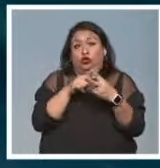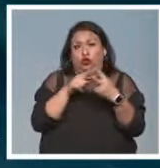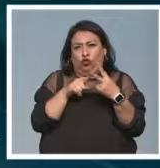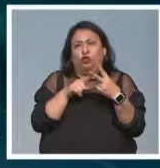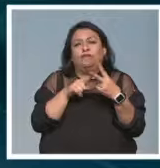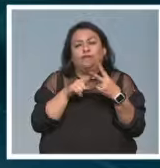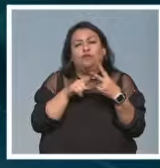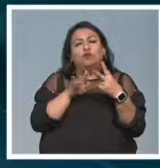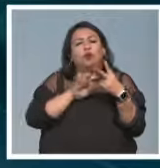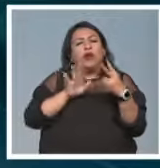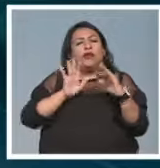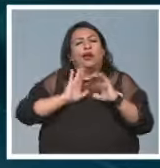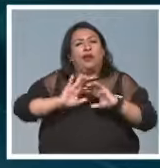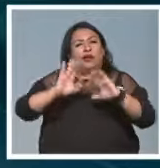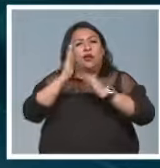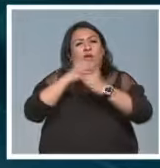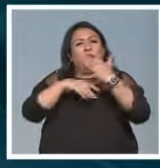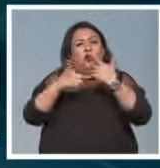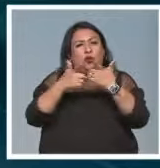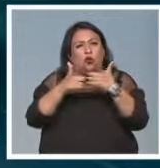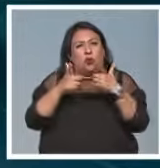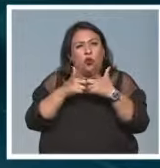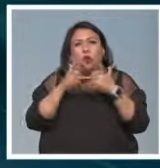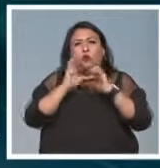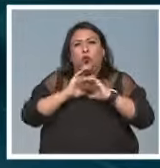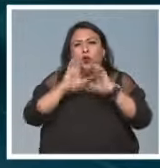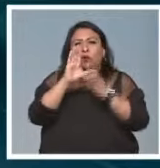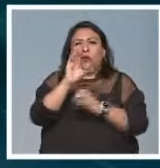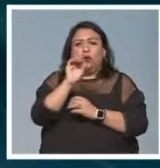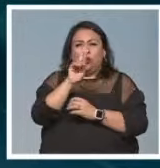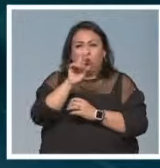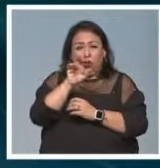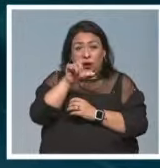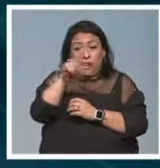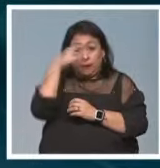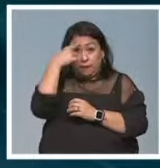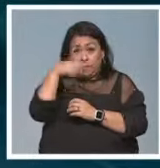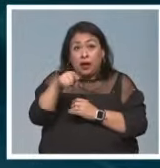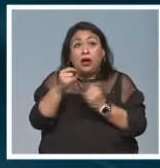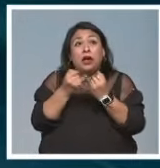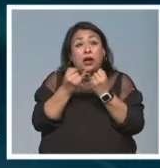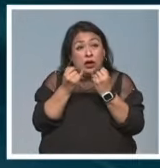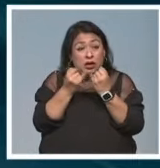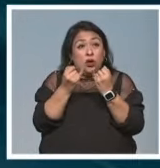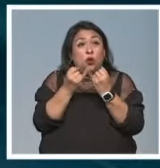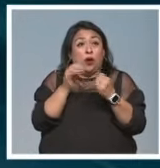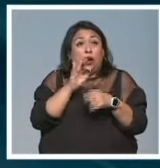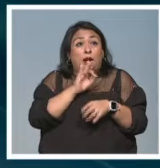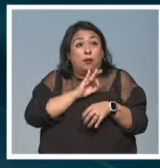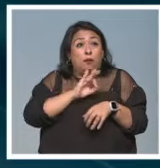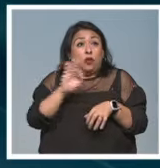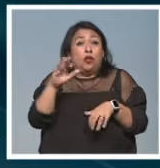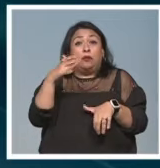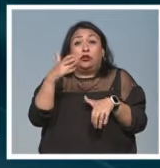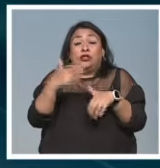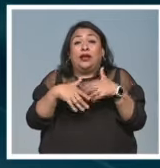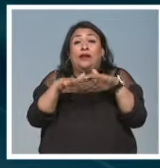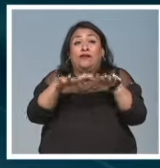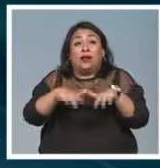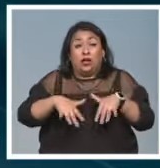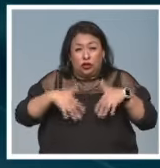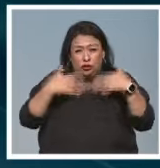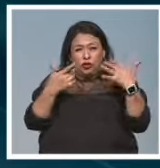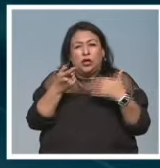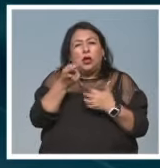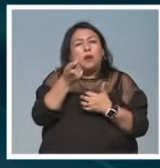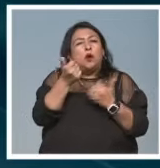números en donde puede cantar todo el grupo, números corales, para que también, bueno, podamos acabar el concierto un